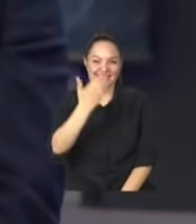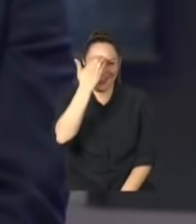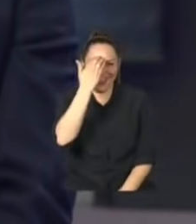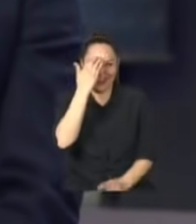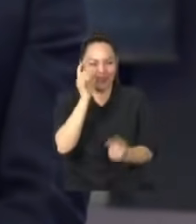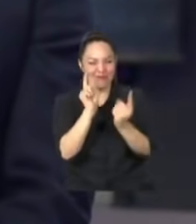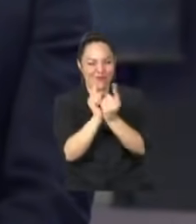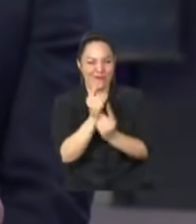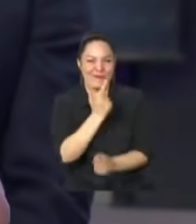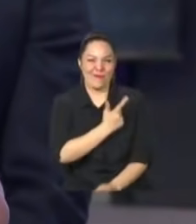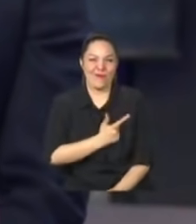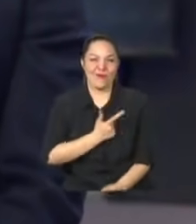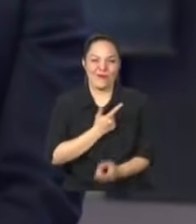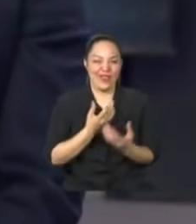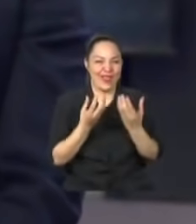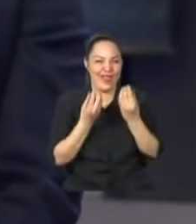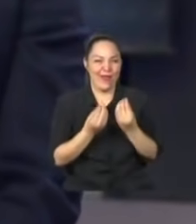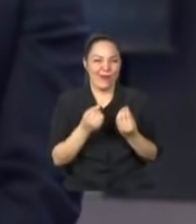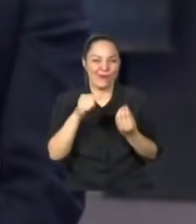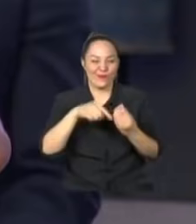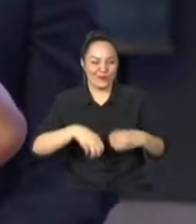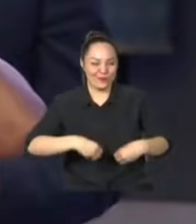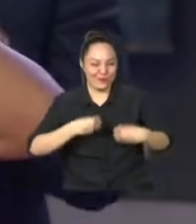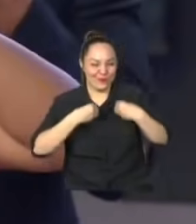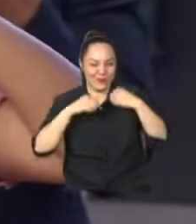gustaría mucho darte una vida aquí en Europa.